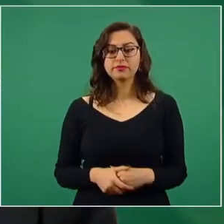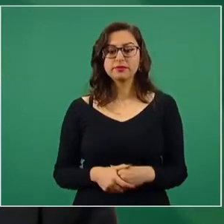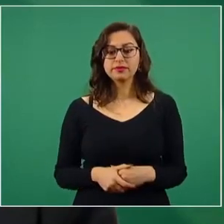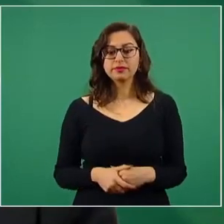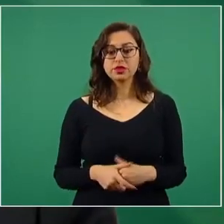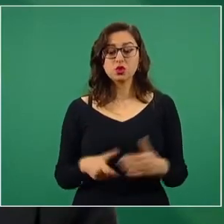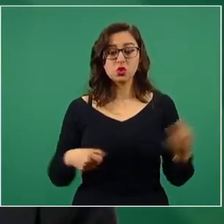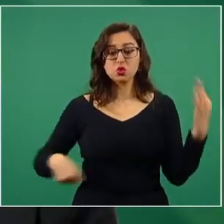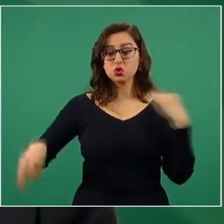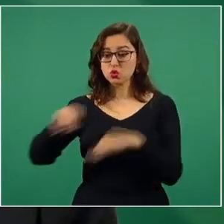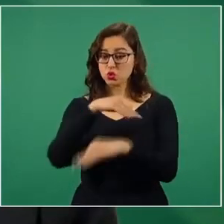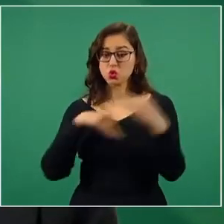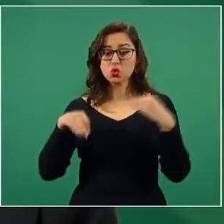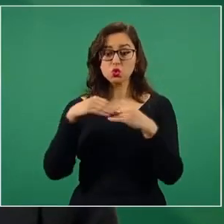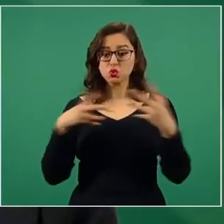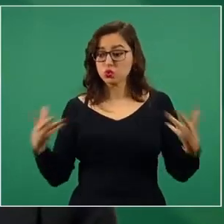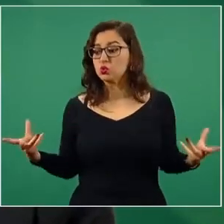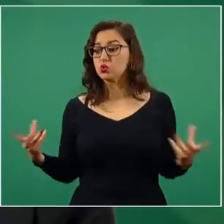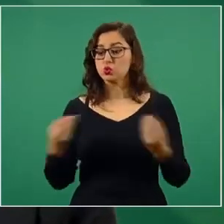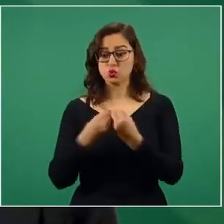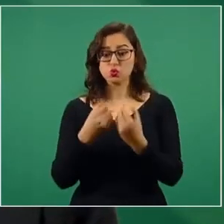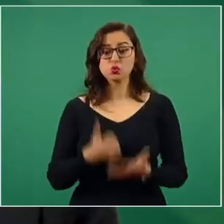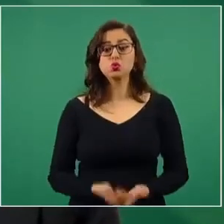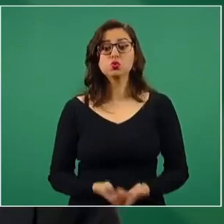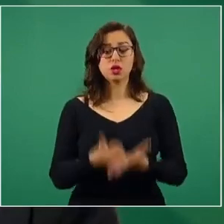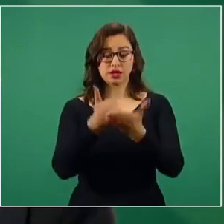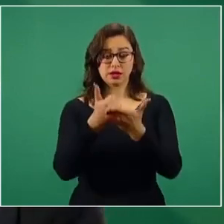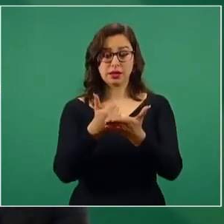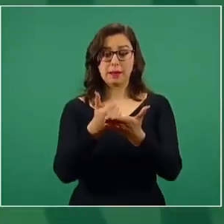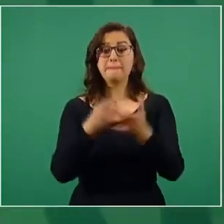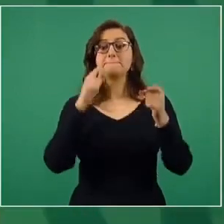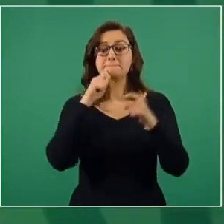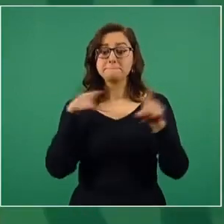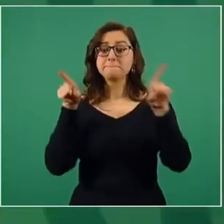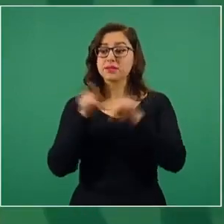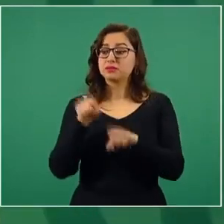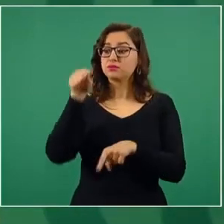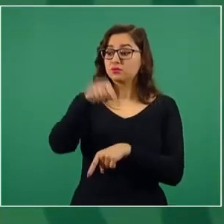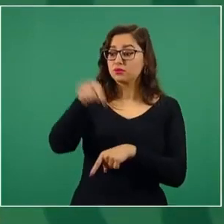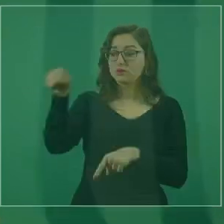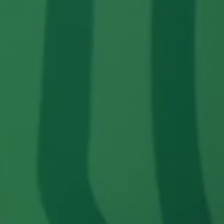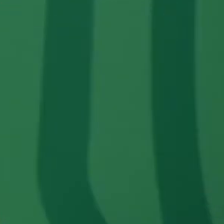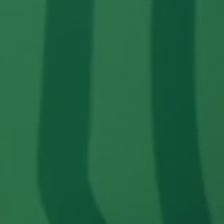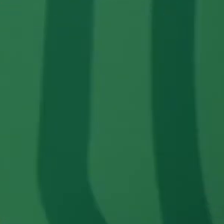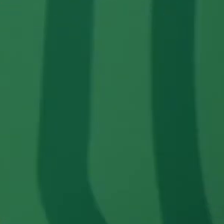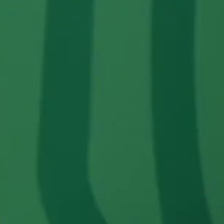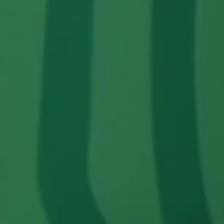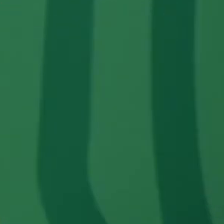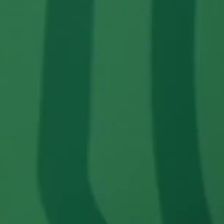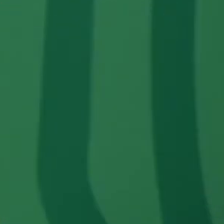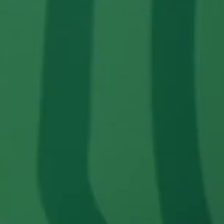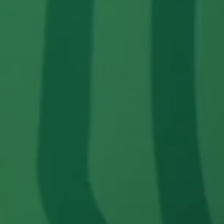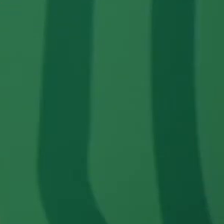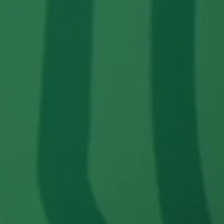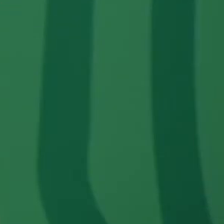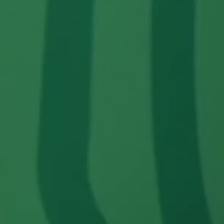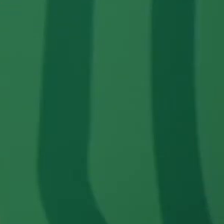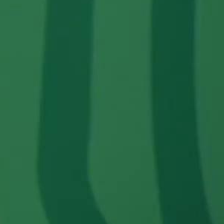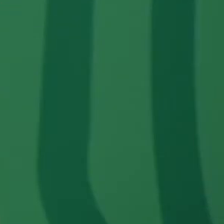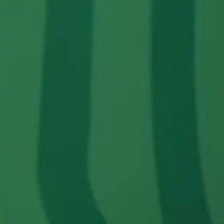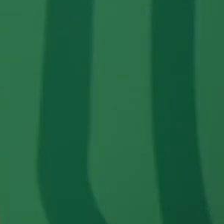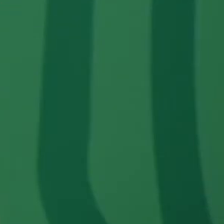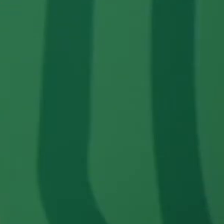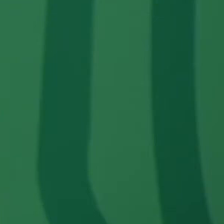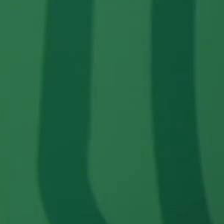todos ayudamos, y de manera especial los dirigentes de estas tres organizaciones,